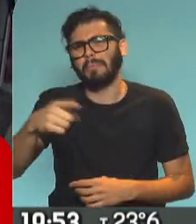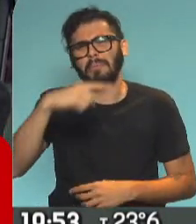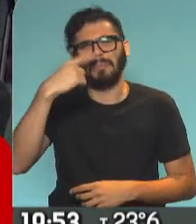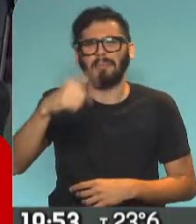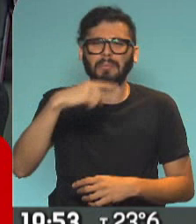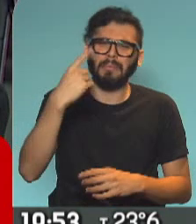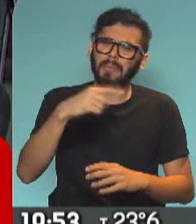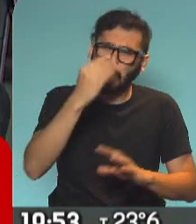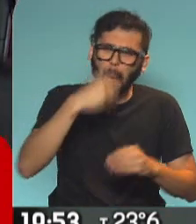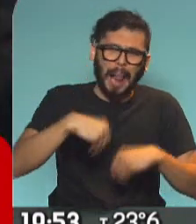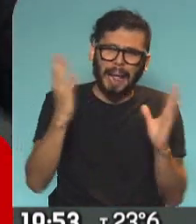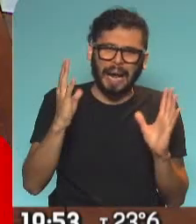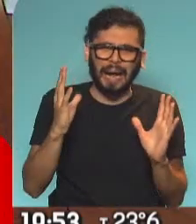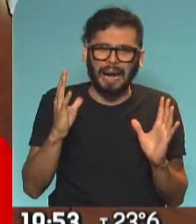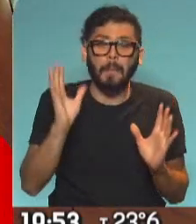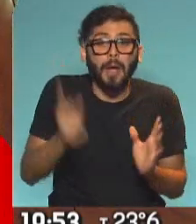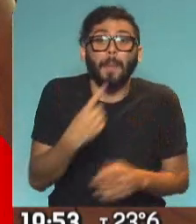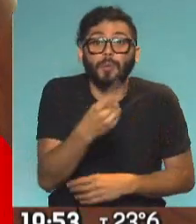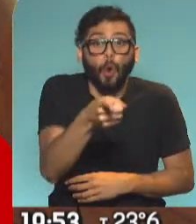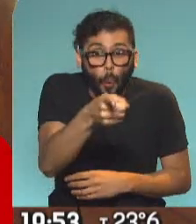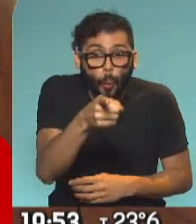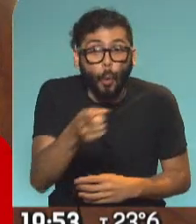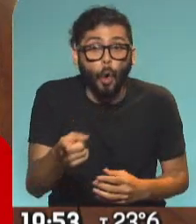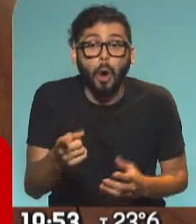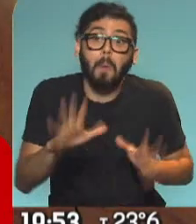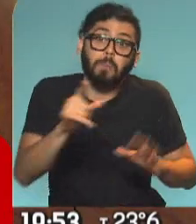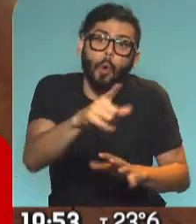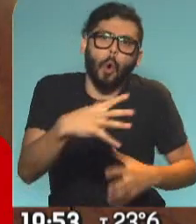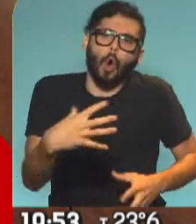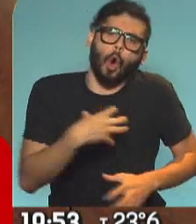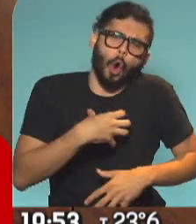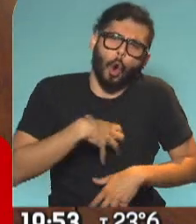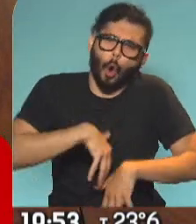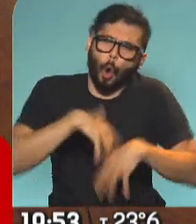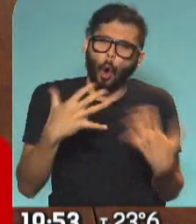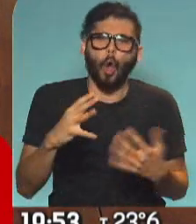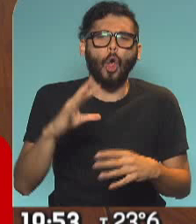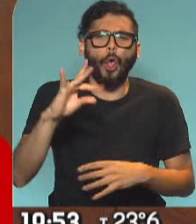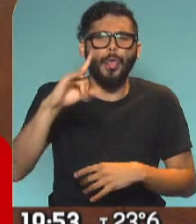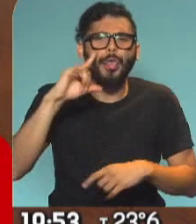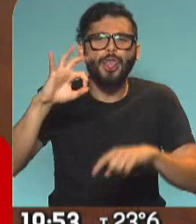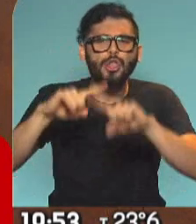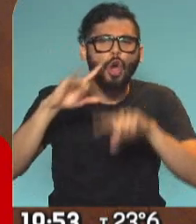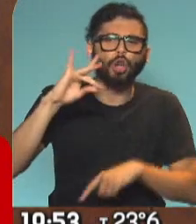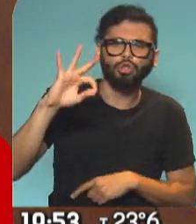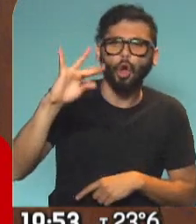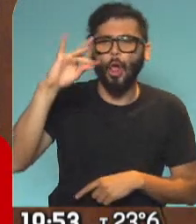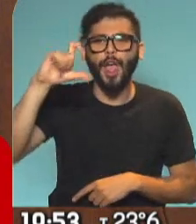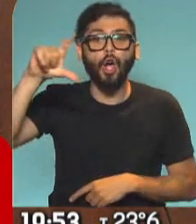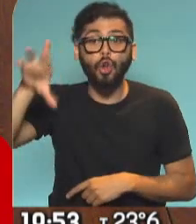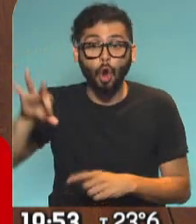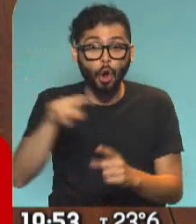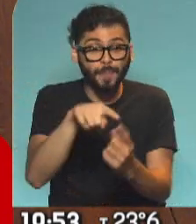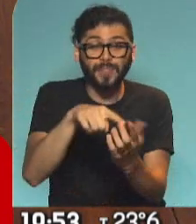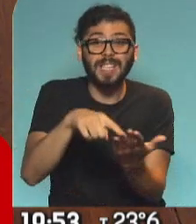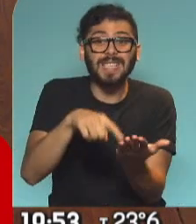cosa. Además le preguntaría, digo, doctor, si usted confiaba tanto en el dióxido de cloro, la receta la hizo el 7. Se compra en